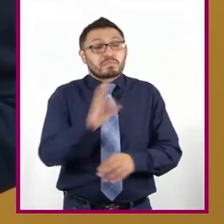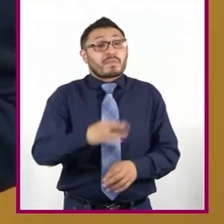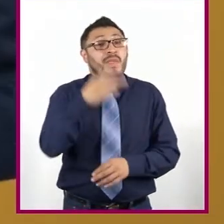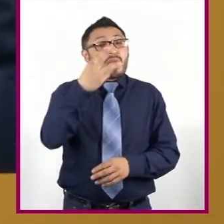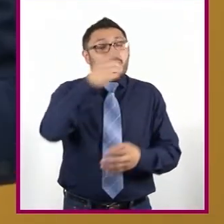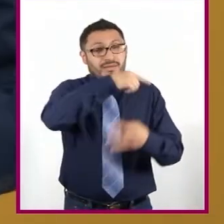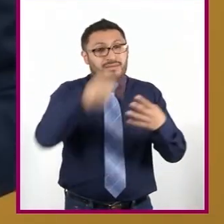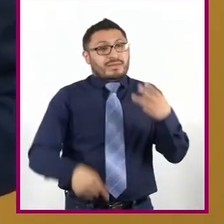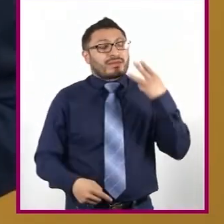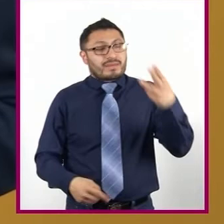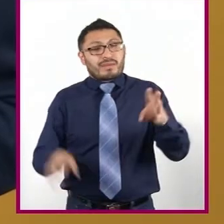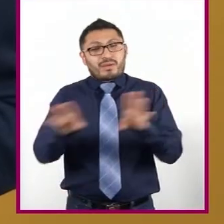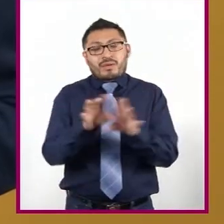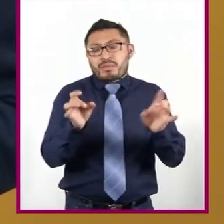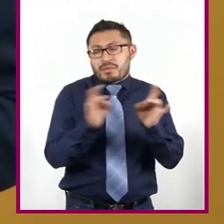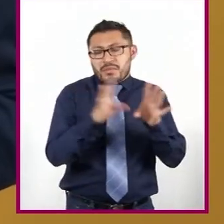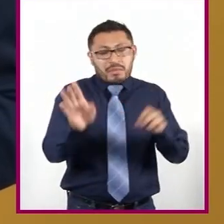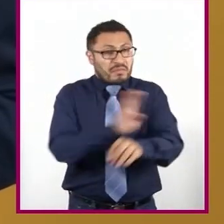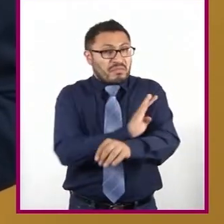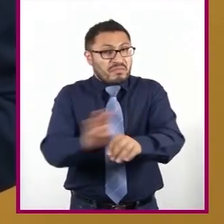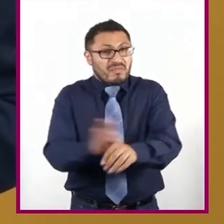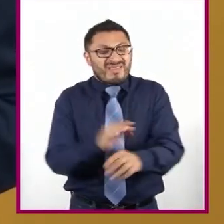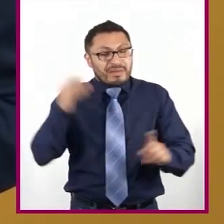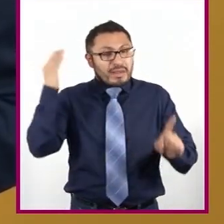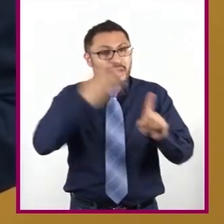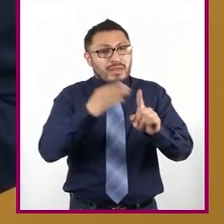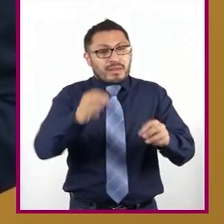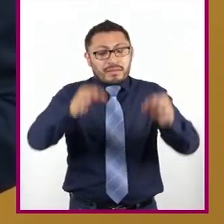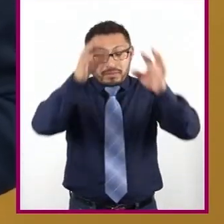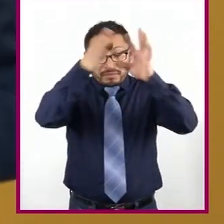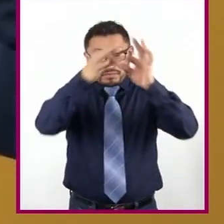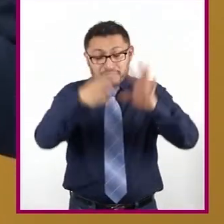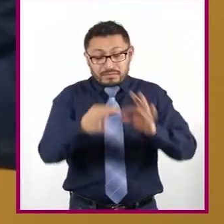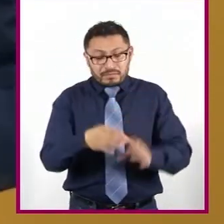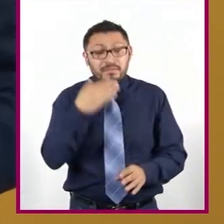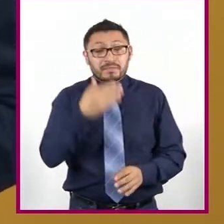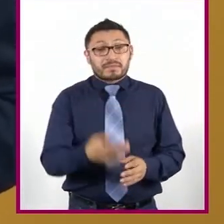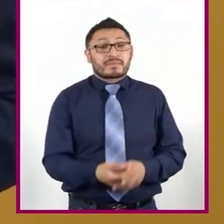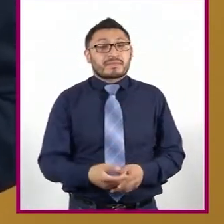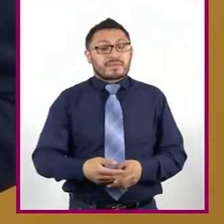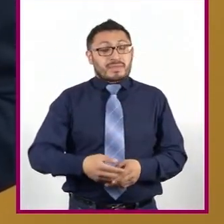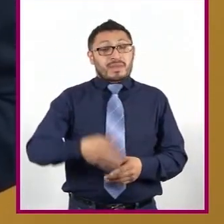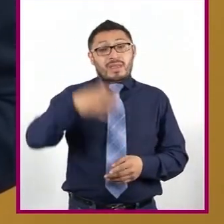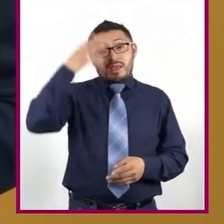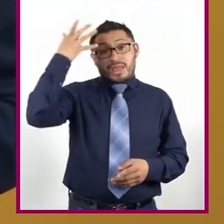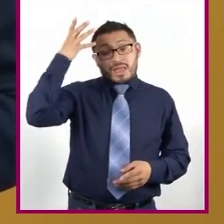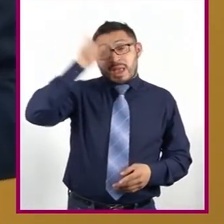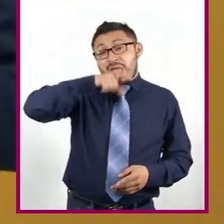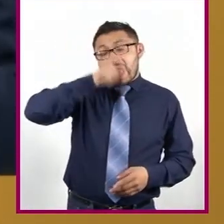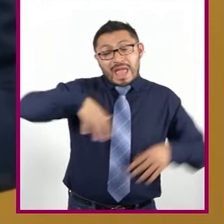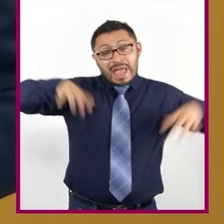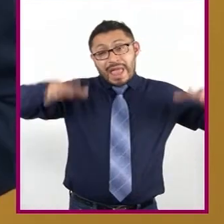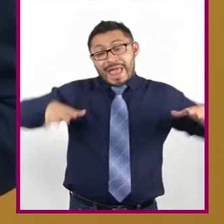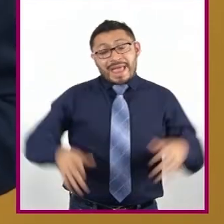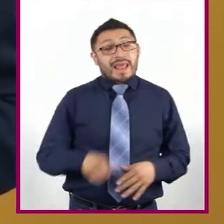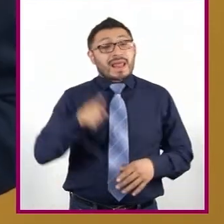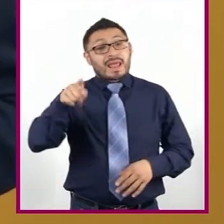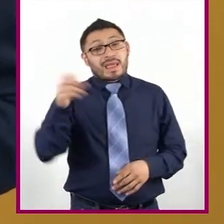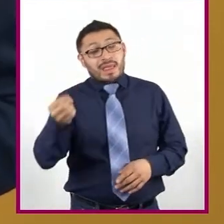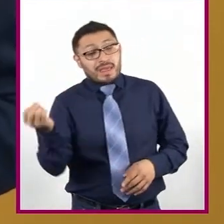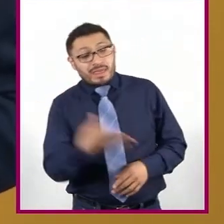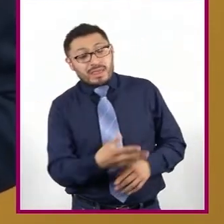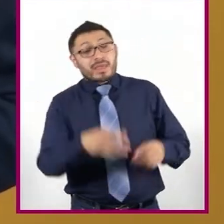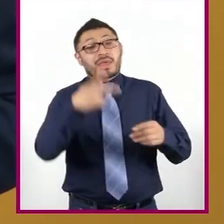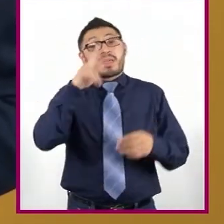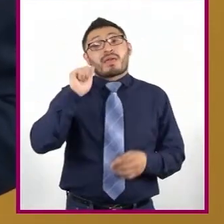de ellos son eventos favorables para la especificación, que la cara de la moneda sea águila y el número del dado sea